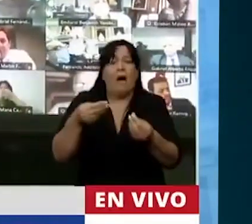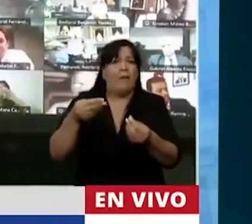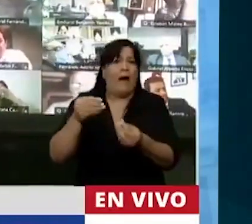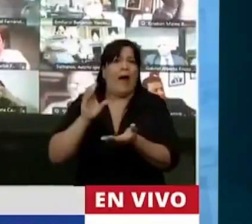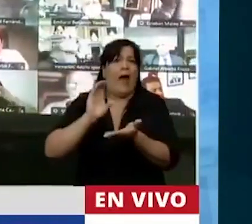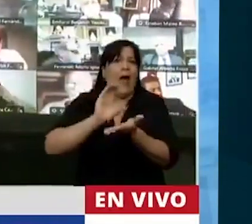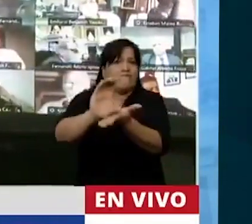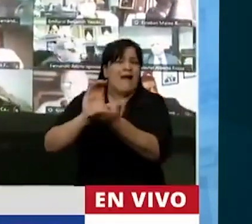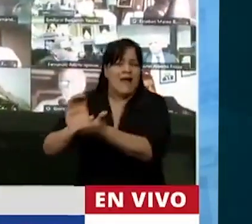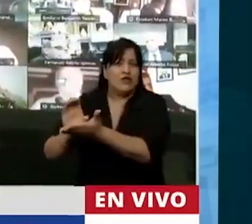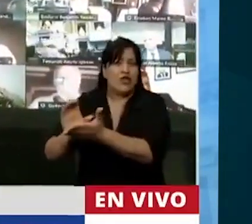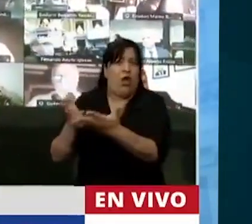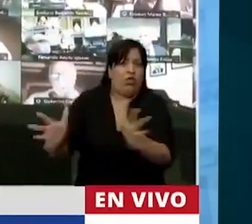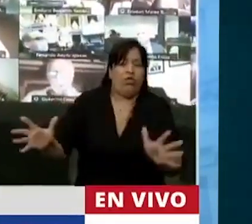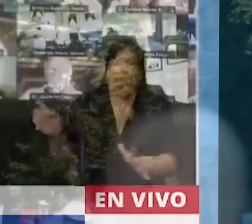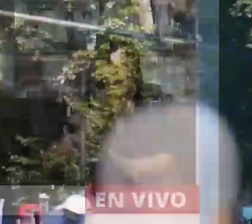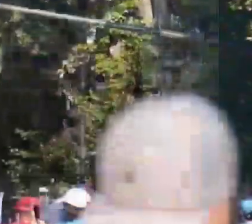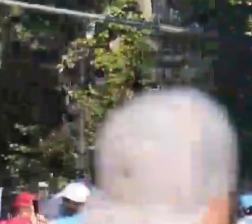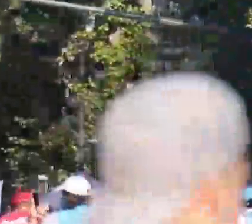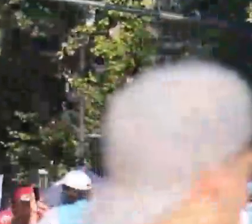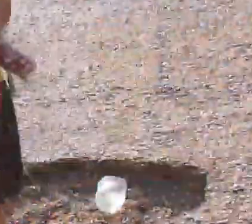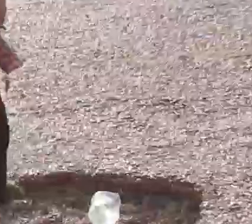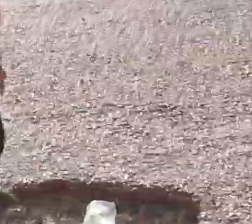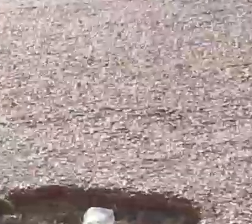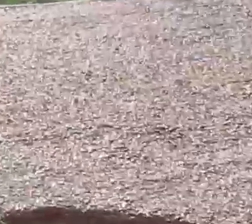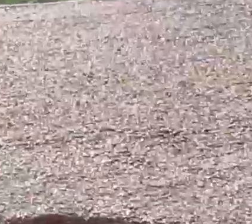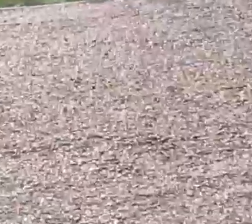lo que desalienta la inversión son los malos gobiernos.